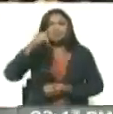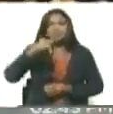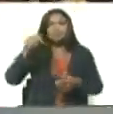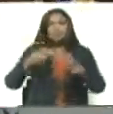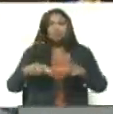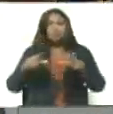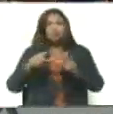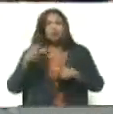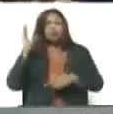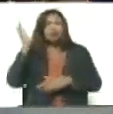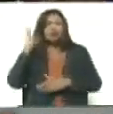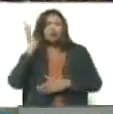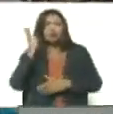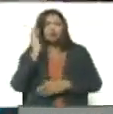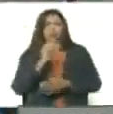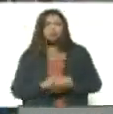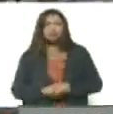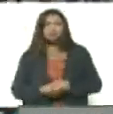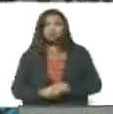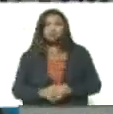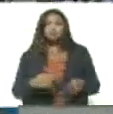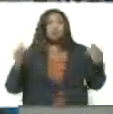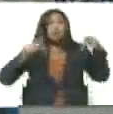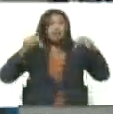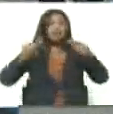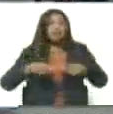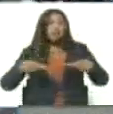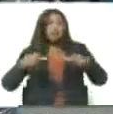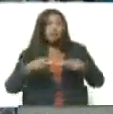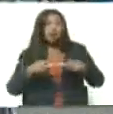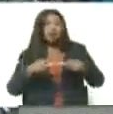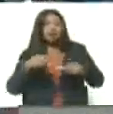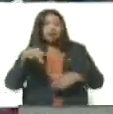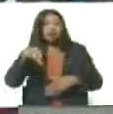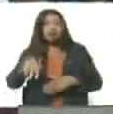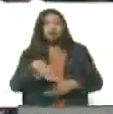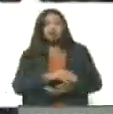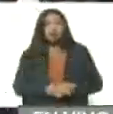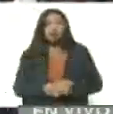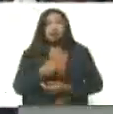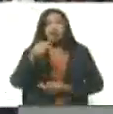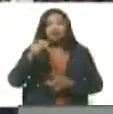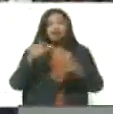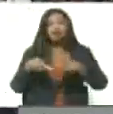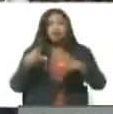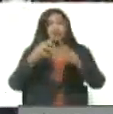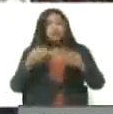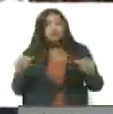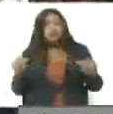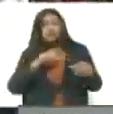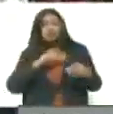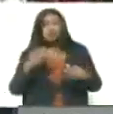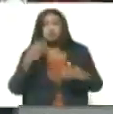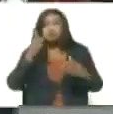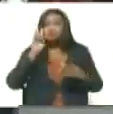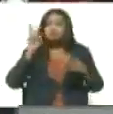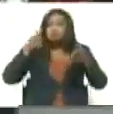esta asamblea, acá, en este estado, acá en estas tierras que nos vio